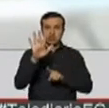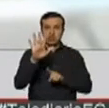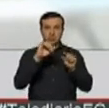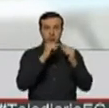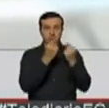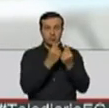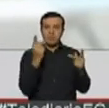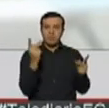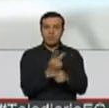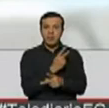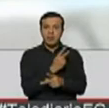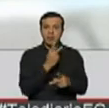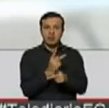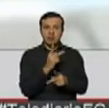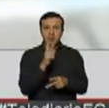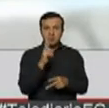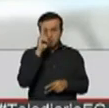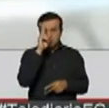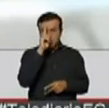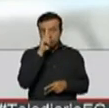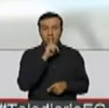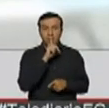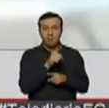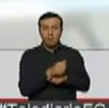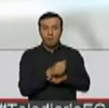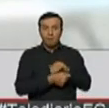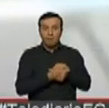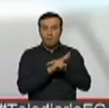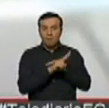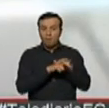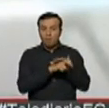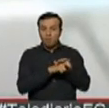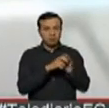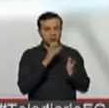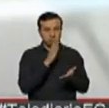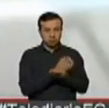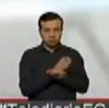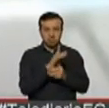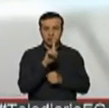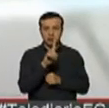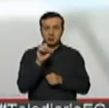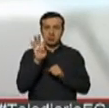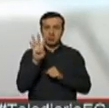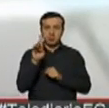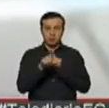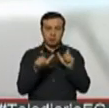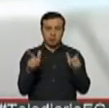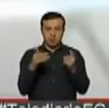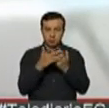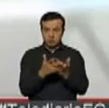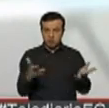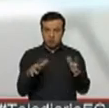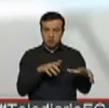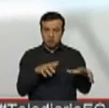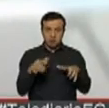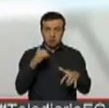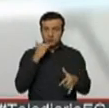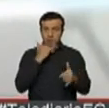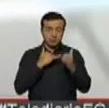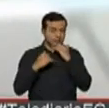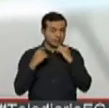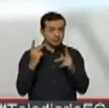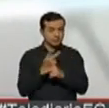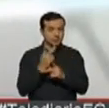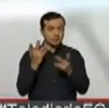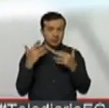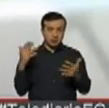grupos criminales dedicados al tema de minería ilegal. Aprendimos a 104 personas que estaban vinculadas con esas actividades ilícitas.